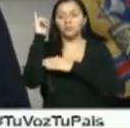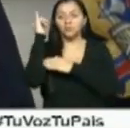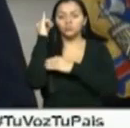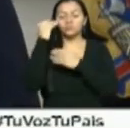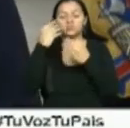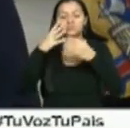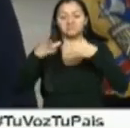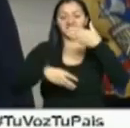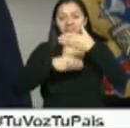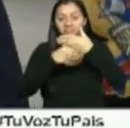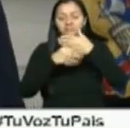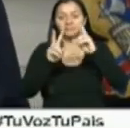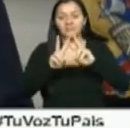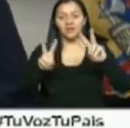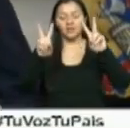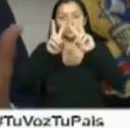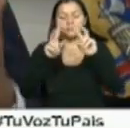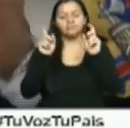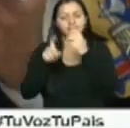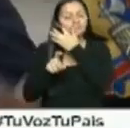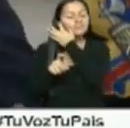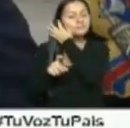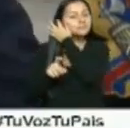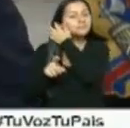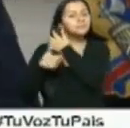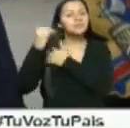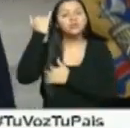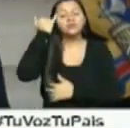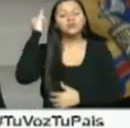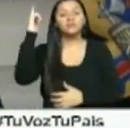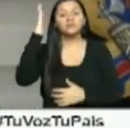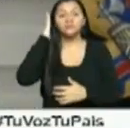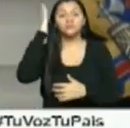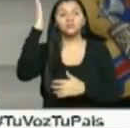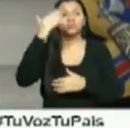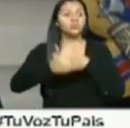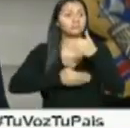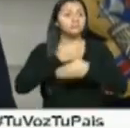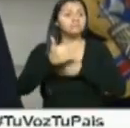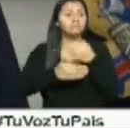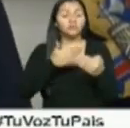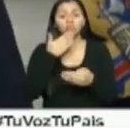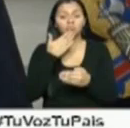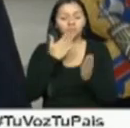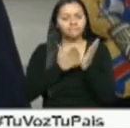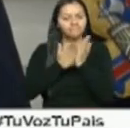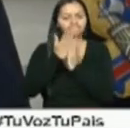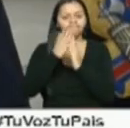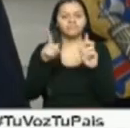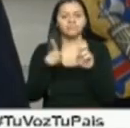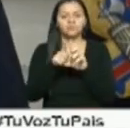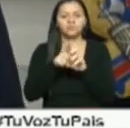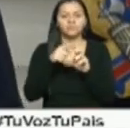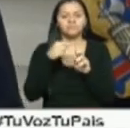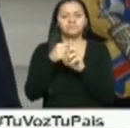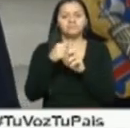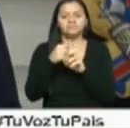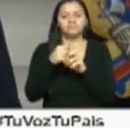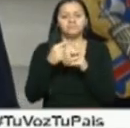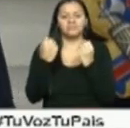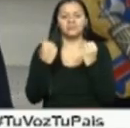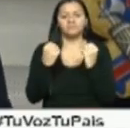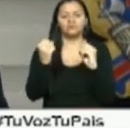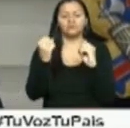ecuatoriano, toda la innovación, la futura innovación ecuatoriana en ese camino muy intenso